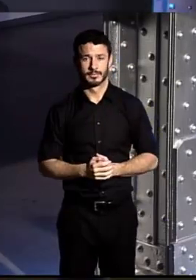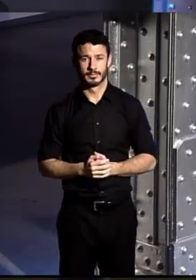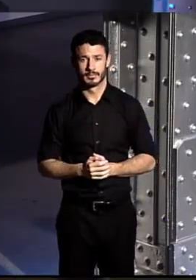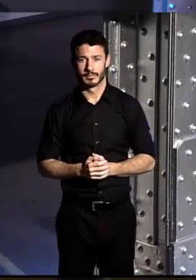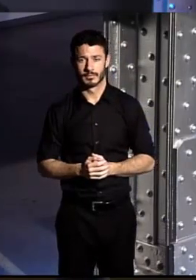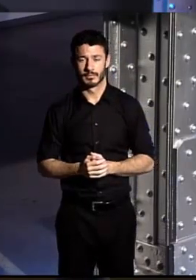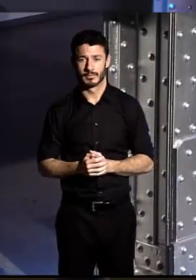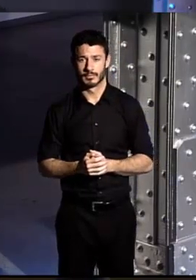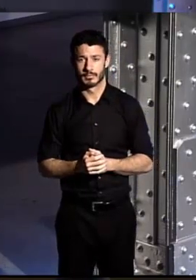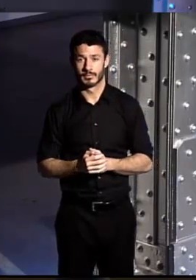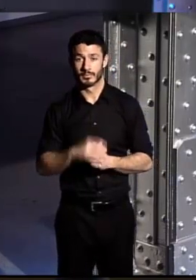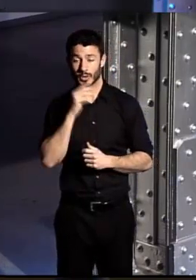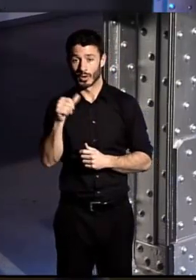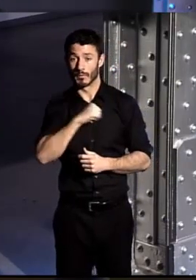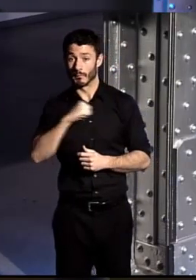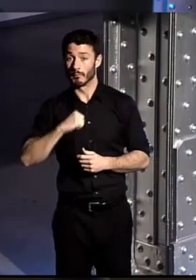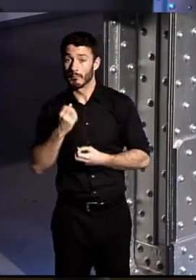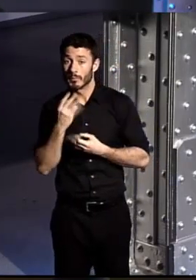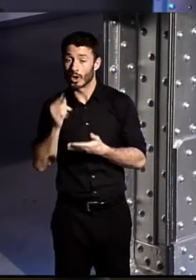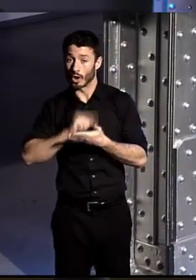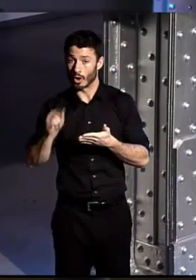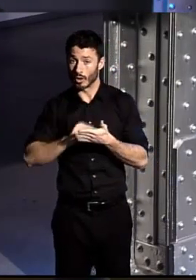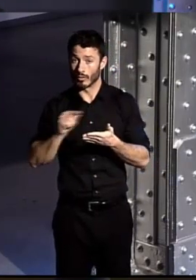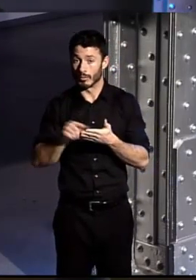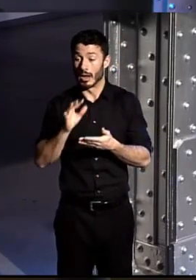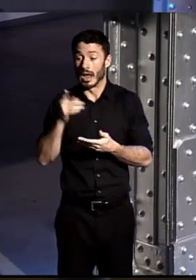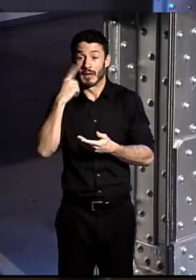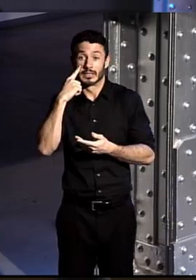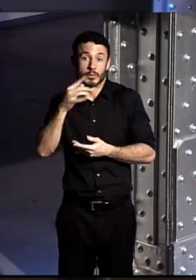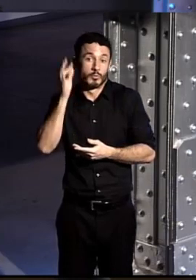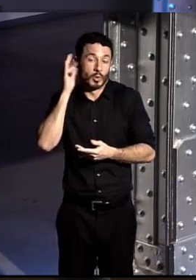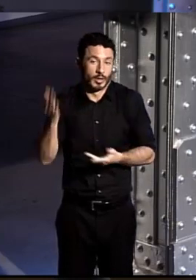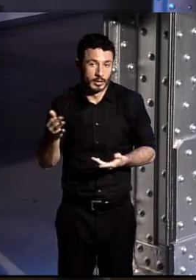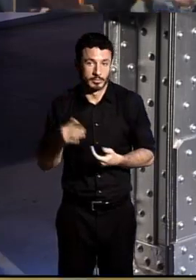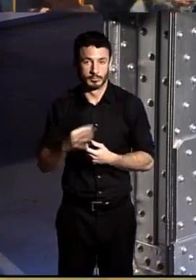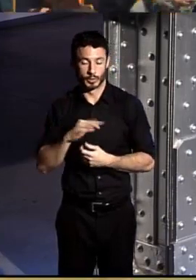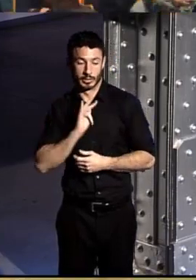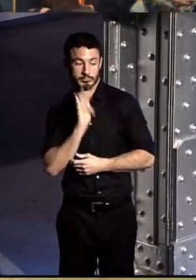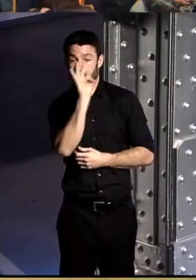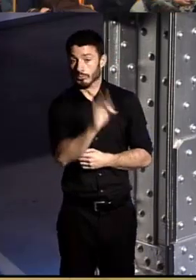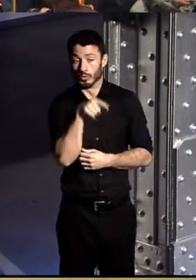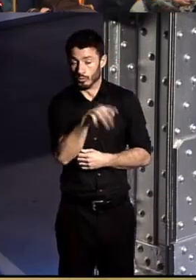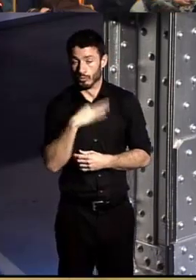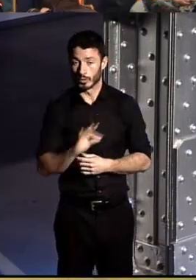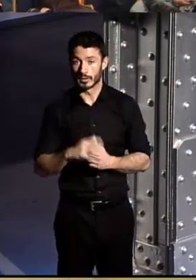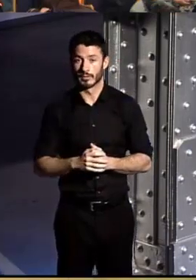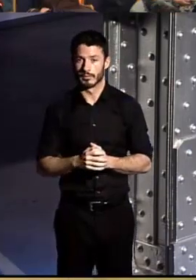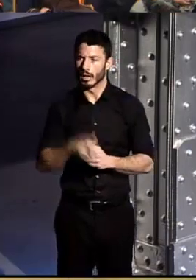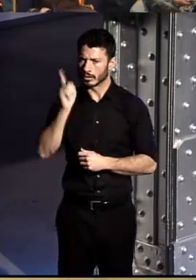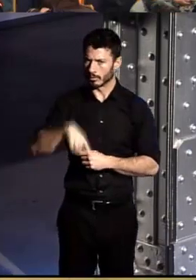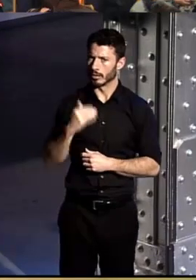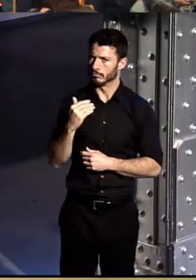que yo sepa no hay una biógrafa verniana. No, ojalá tú seas la siguiente. Y también es verdad, una cosa, no lo vamos a